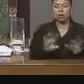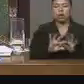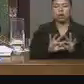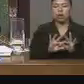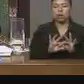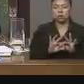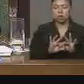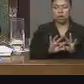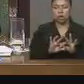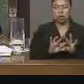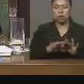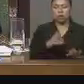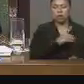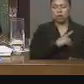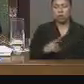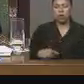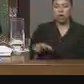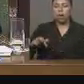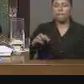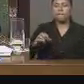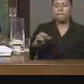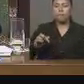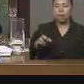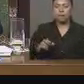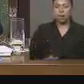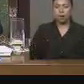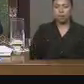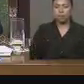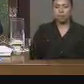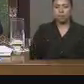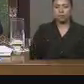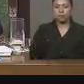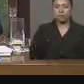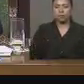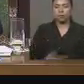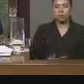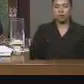diputado Pepe Aut. Según orden de inscripción, corresponde el uso de la palabra al diputado Giorgio Giacomo.